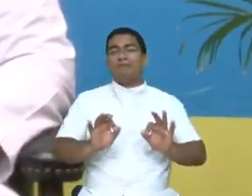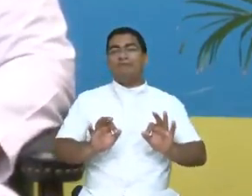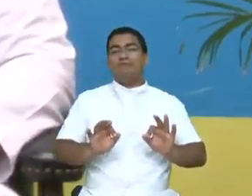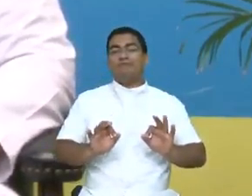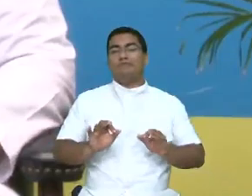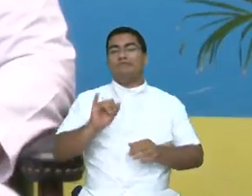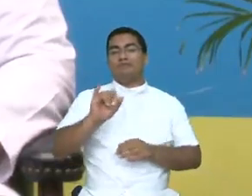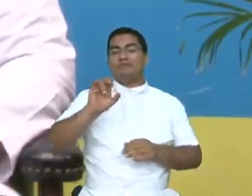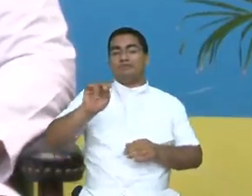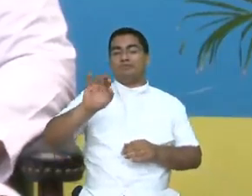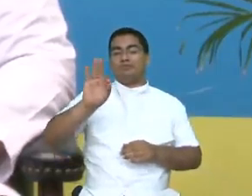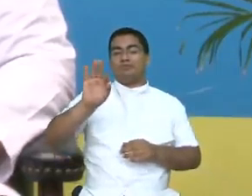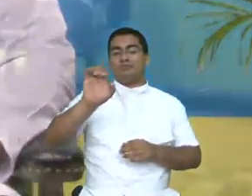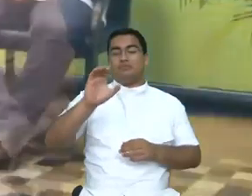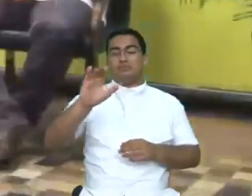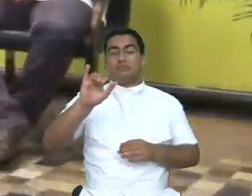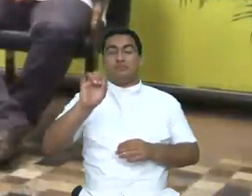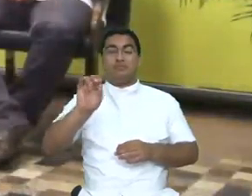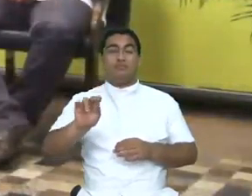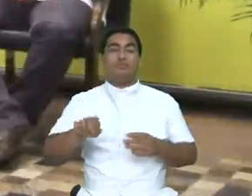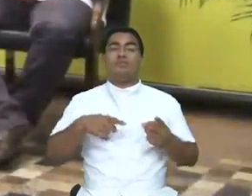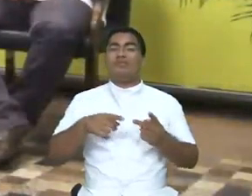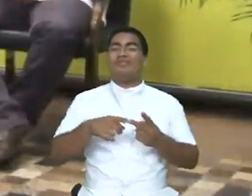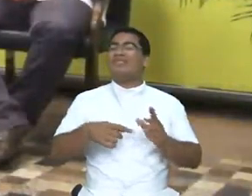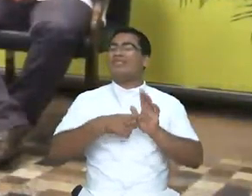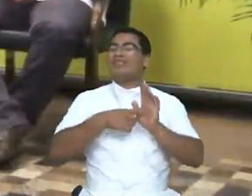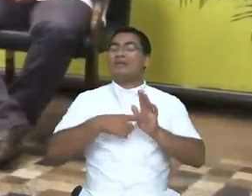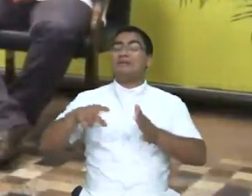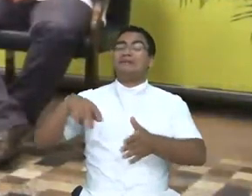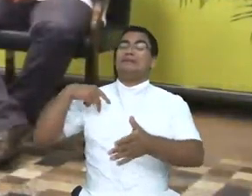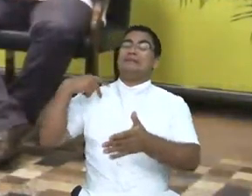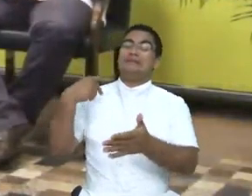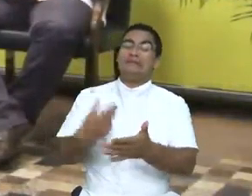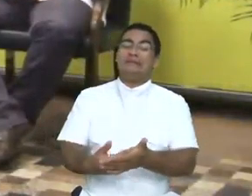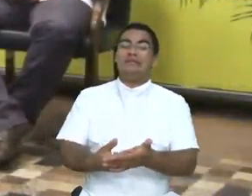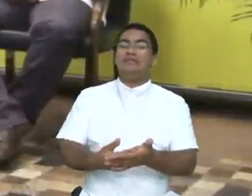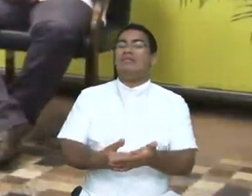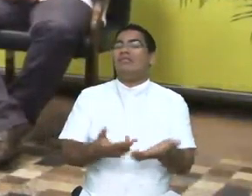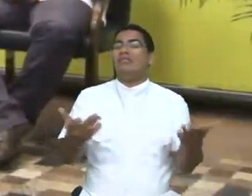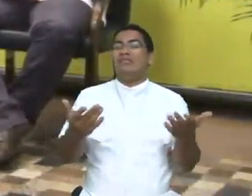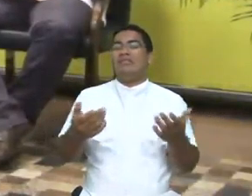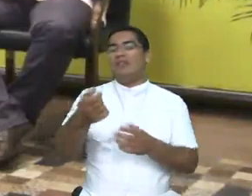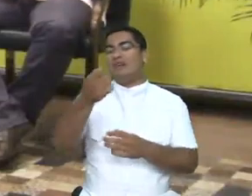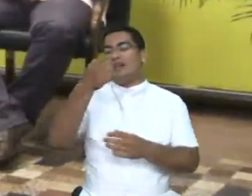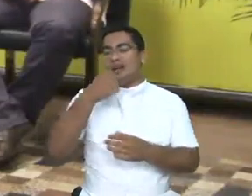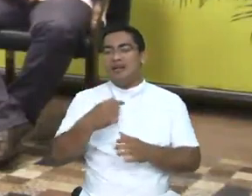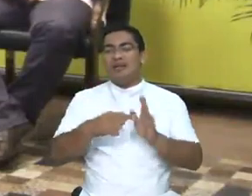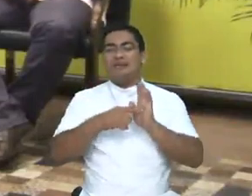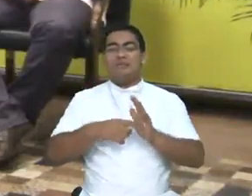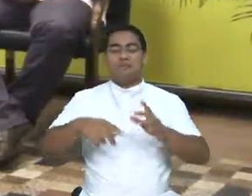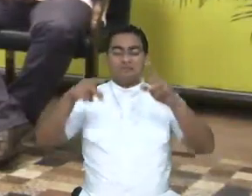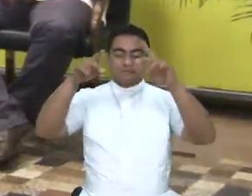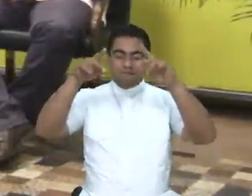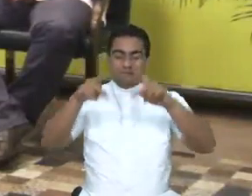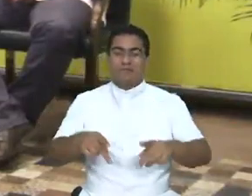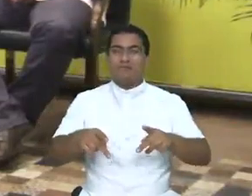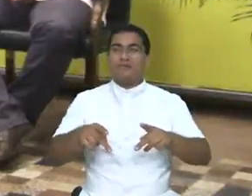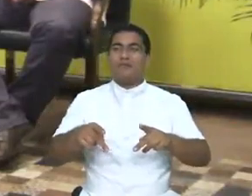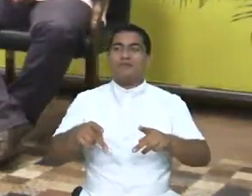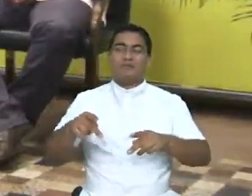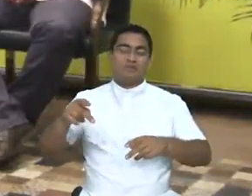infecciones, obviamente así las es. Caídas son más gravísimas, ¿no, doctor? Sí, claro. ¿Cuál es el tratamiento? Por ejemplo, una persona viene y